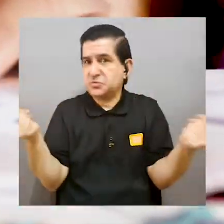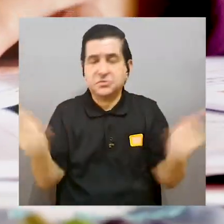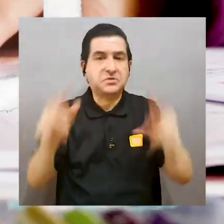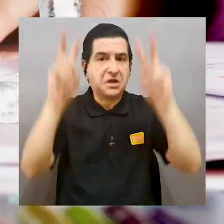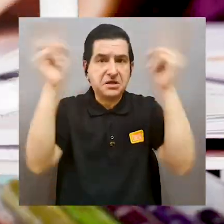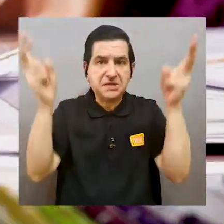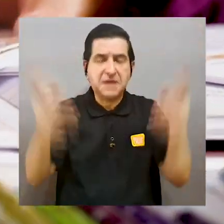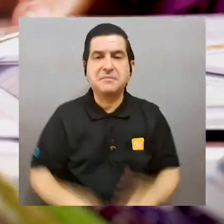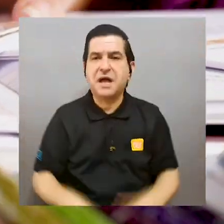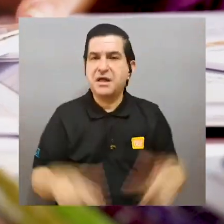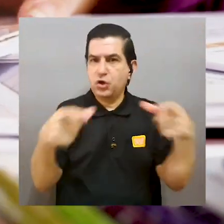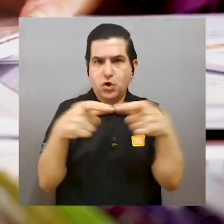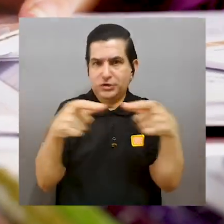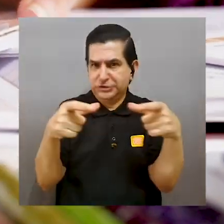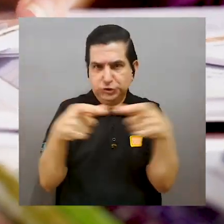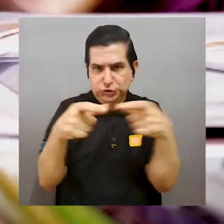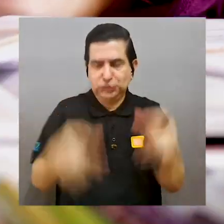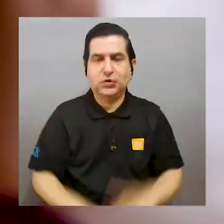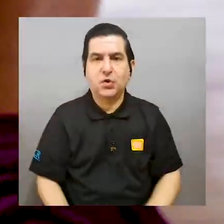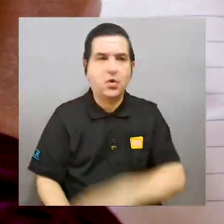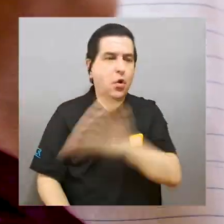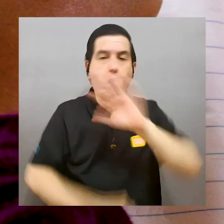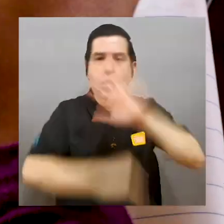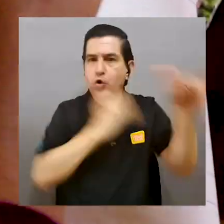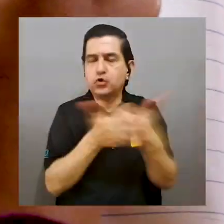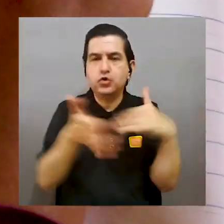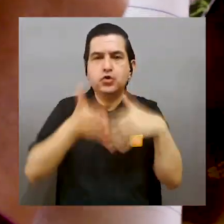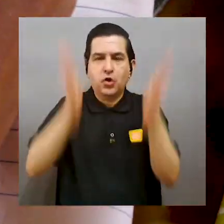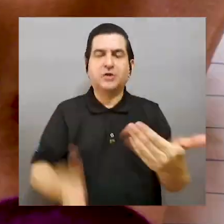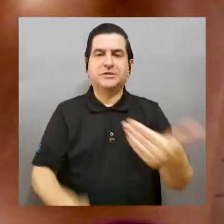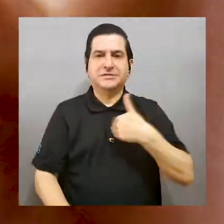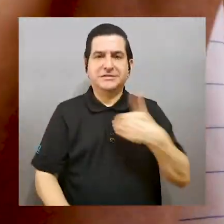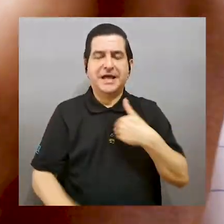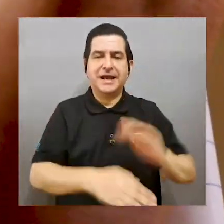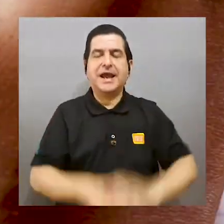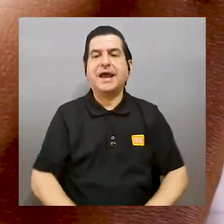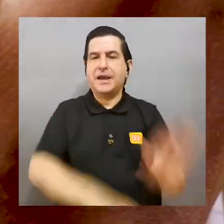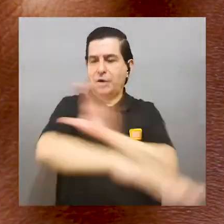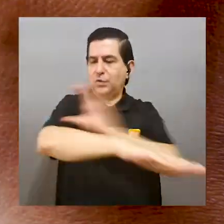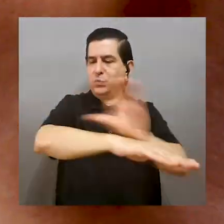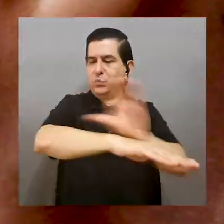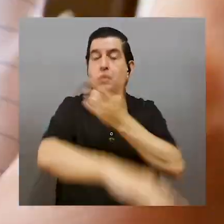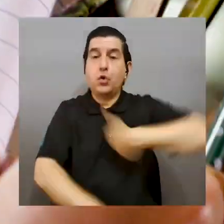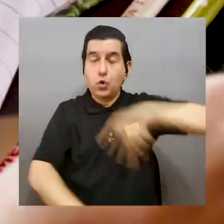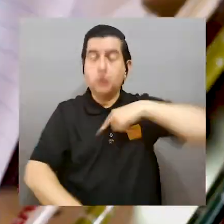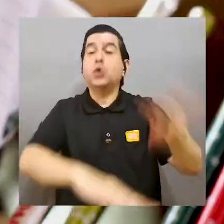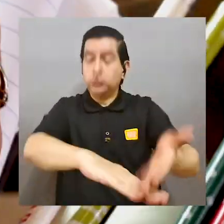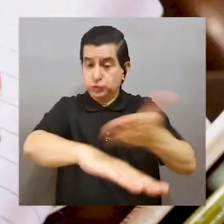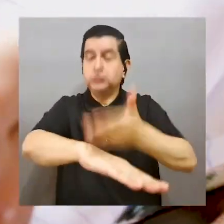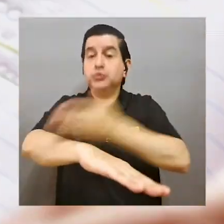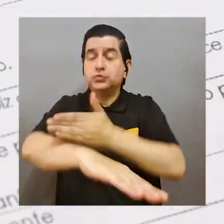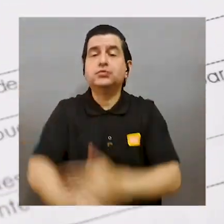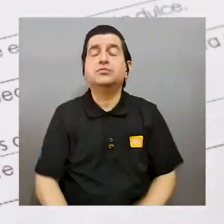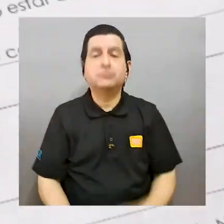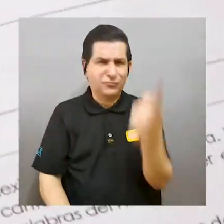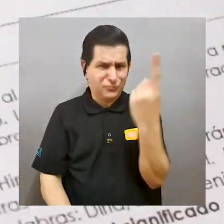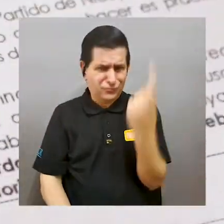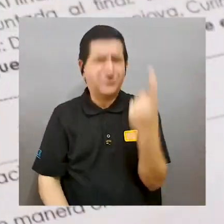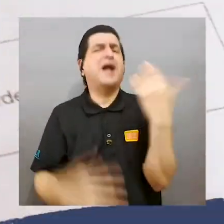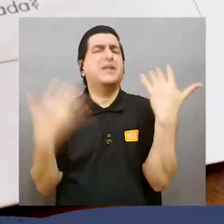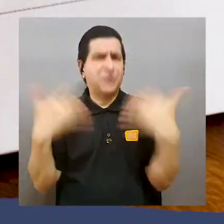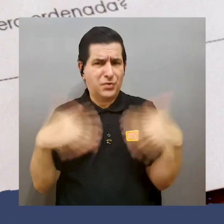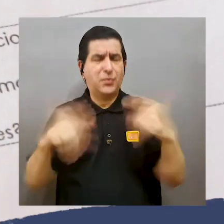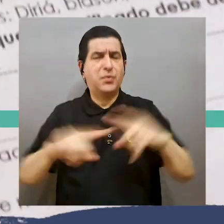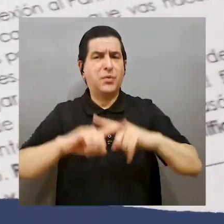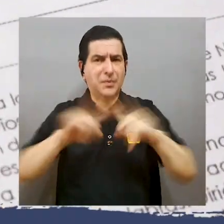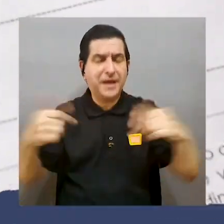resuelto el tema de la conectividad ni de que todos los estudiantes tengan computadora. Ya nosotros vamos avanzando, nos falta mucho